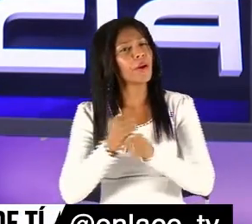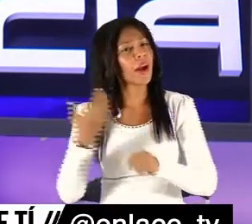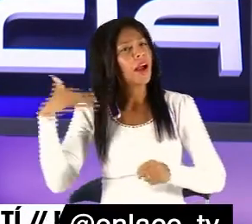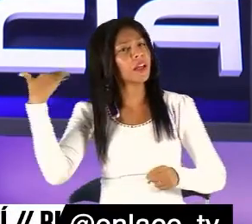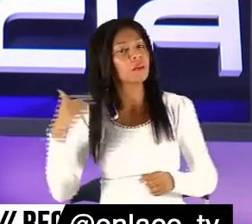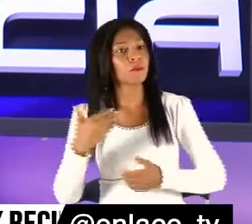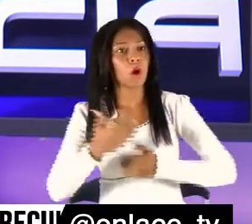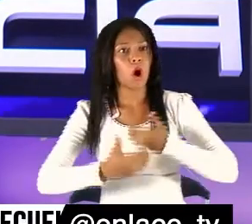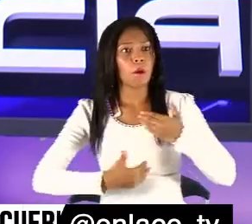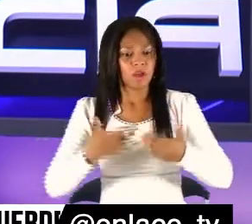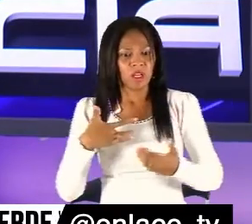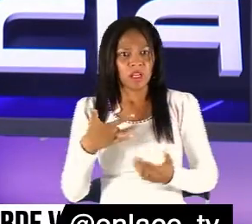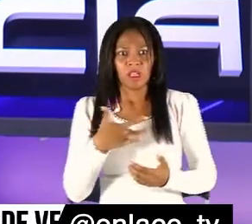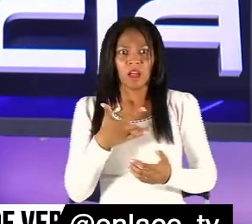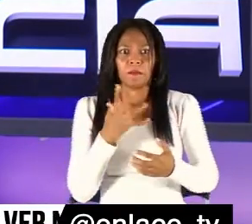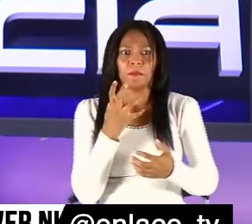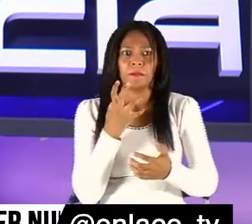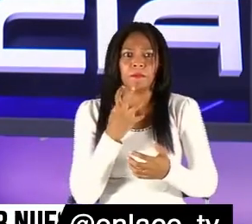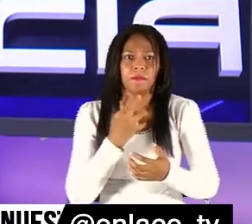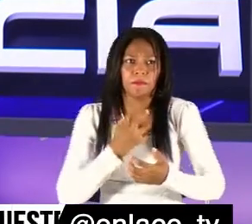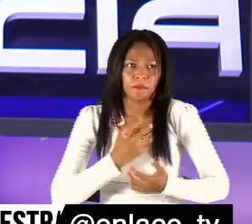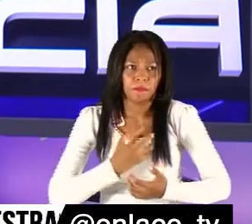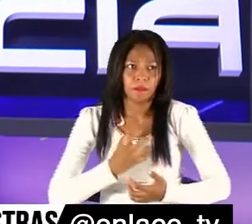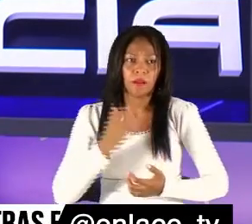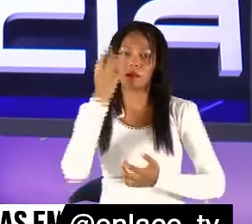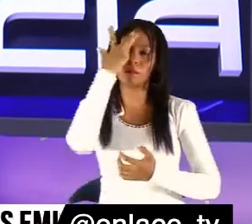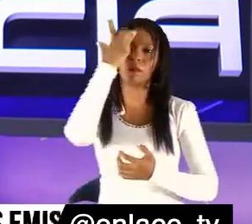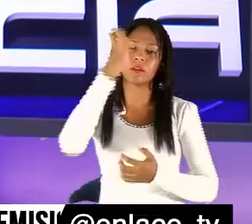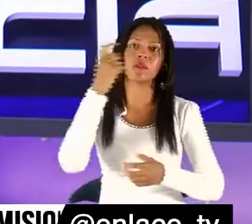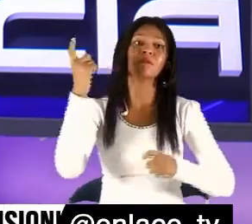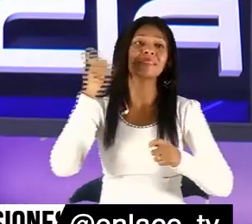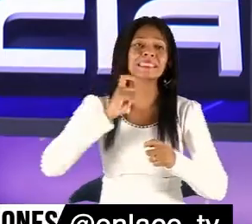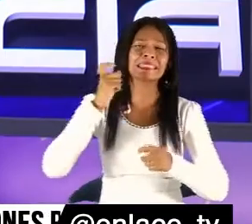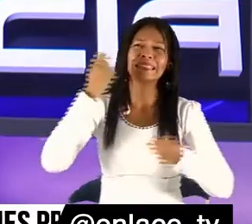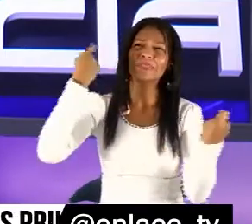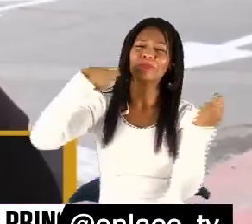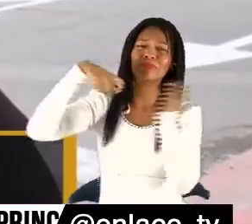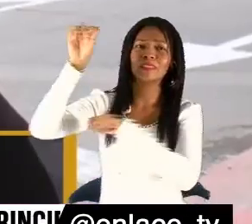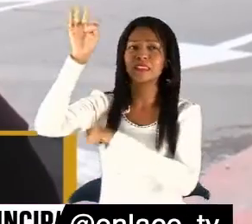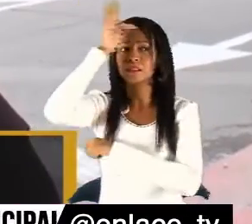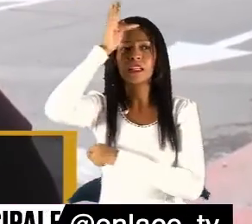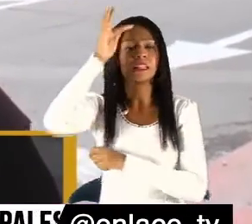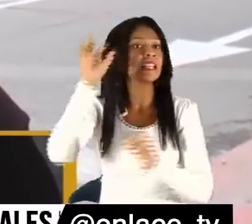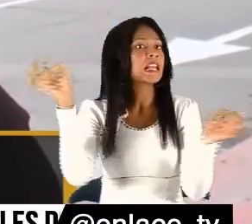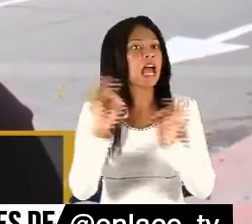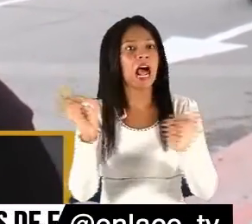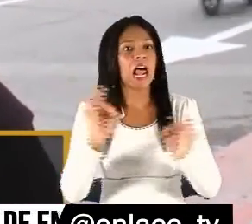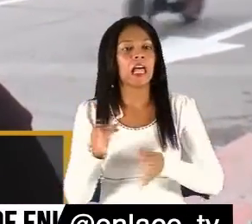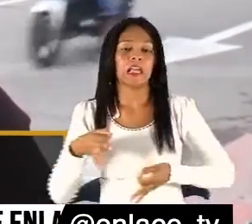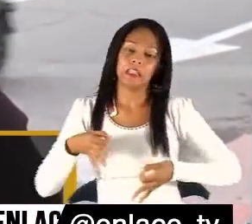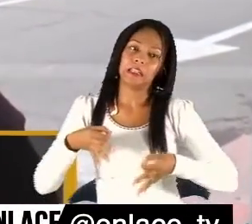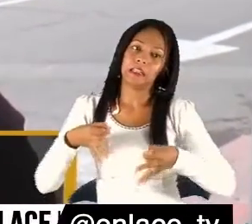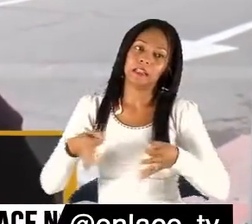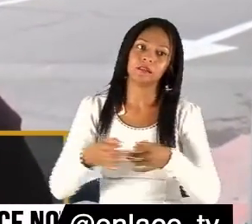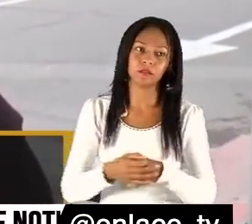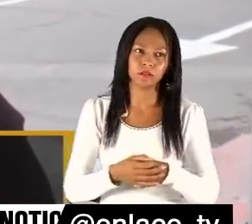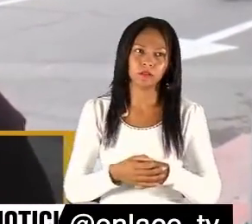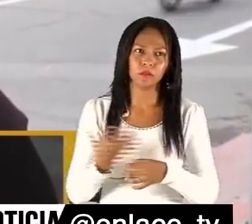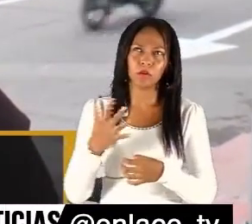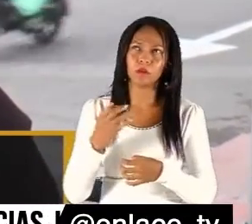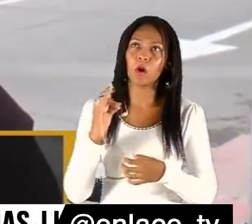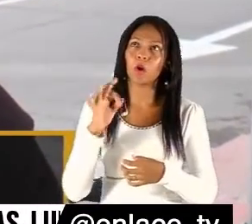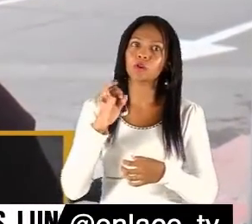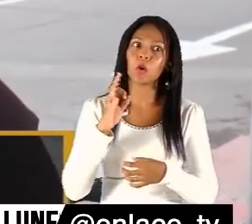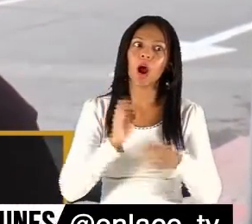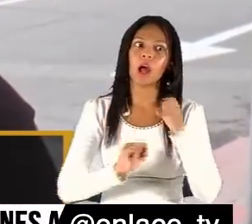salud empeora ante la falta de traslado que requiere de forma urgente. Él hace ocho años, ¿cierto?